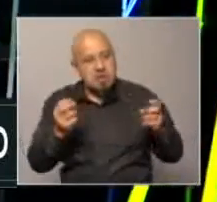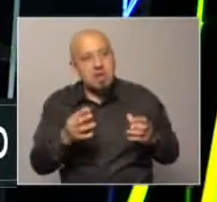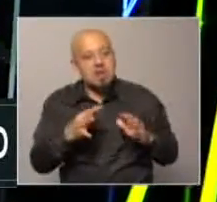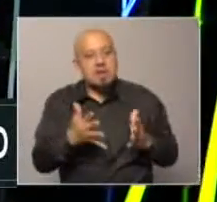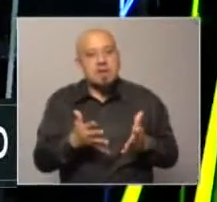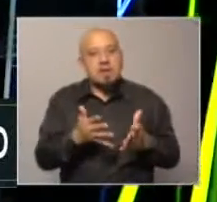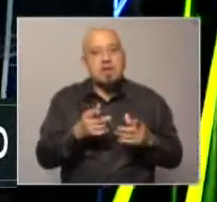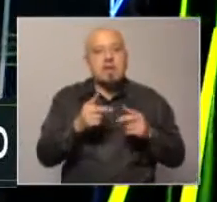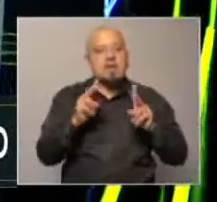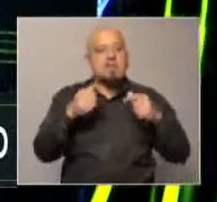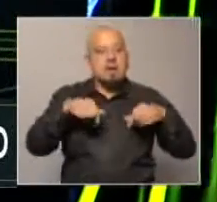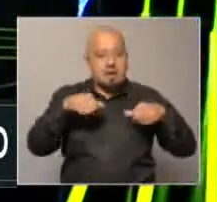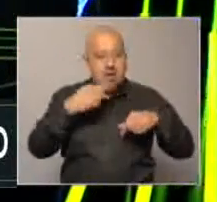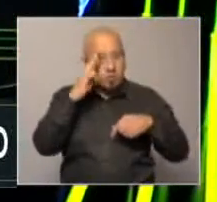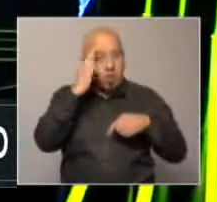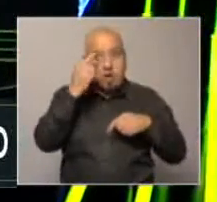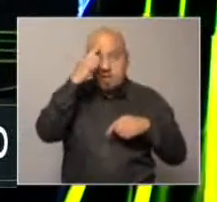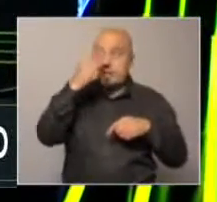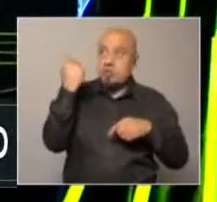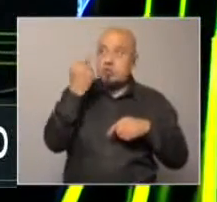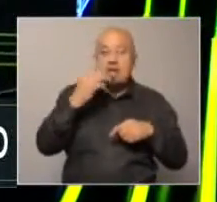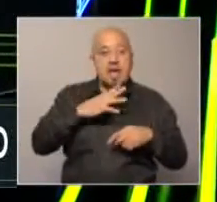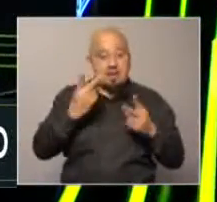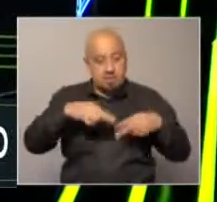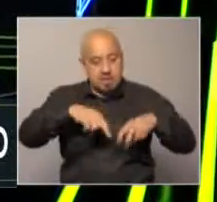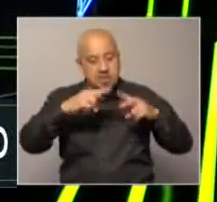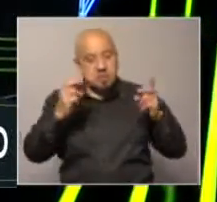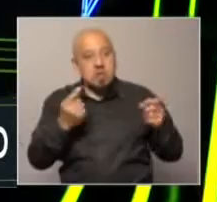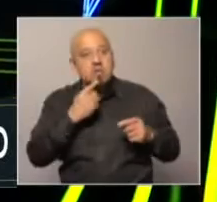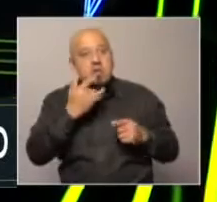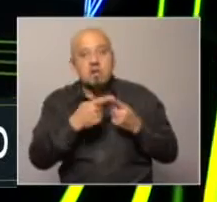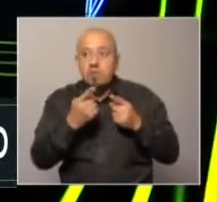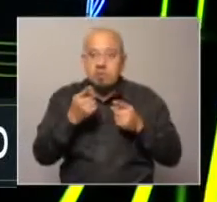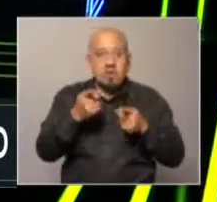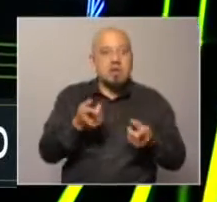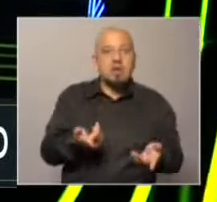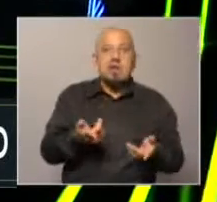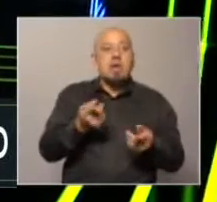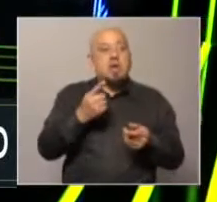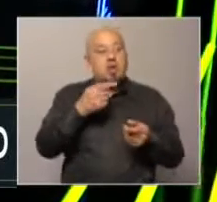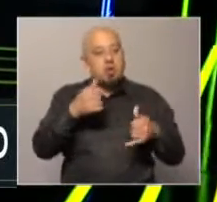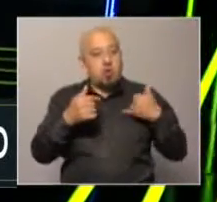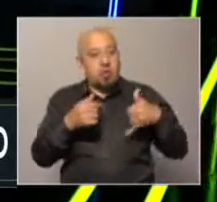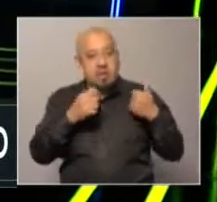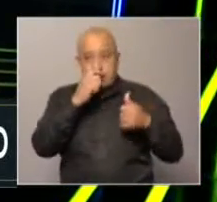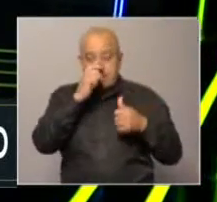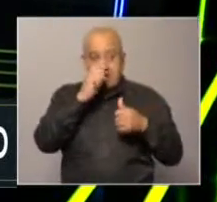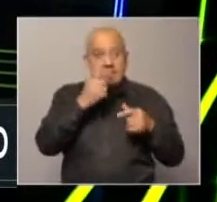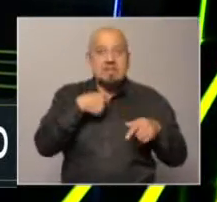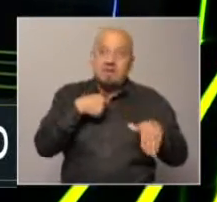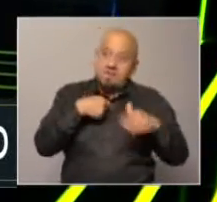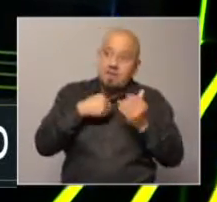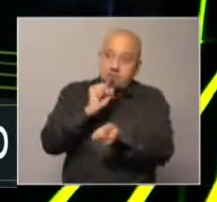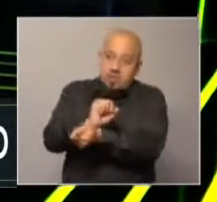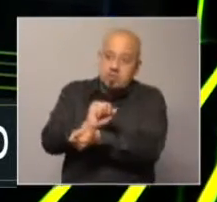investigaciones, tanto a nivel nacional como internacional, en el que, por ejemplo, la reincidencia es mucho menor cuando se aplican medidas no privativas de